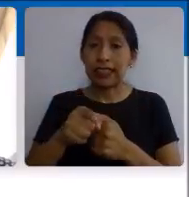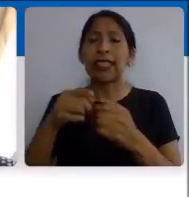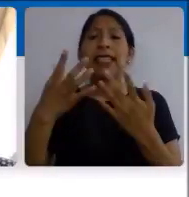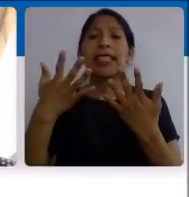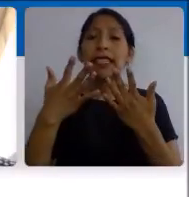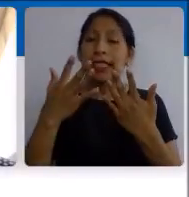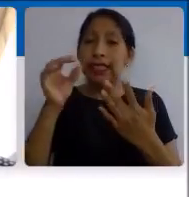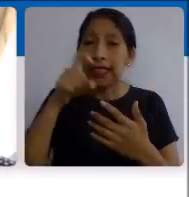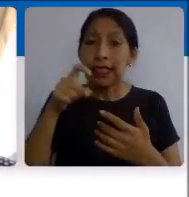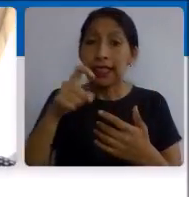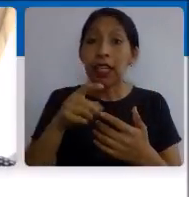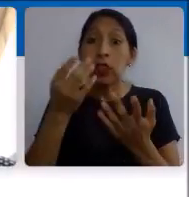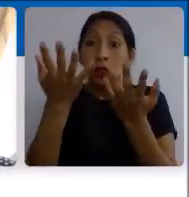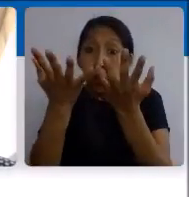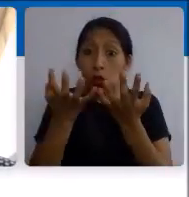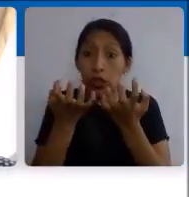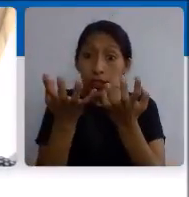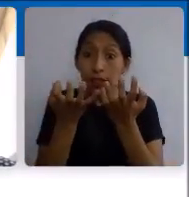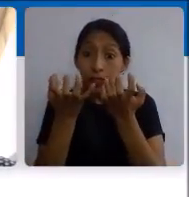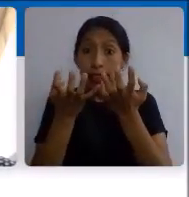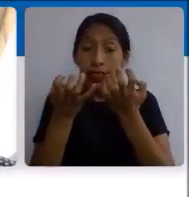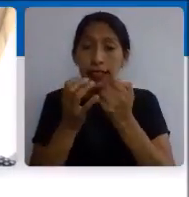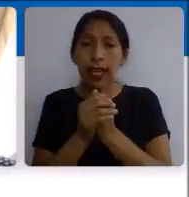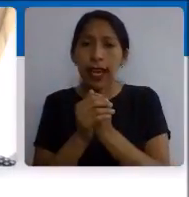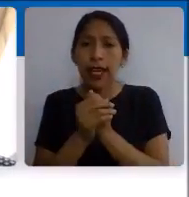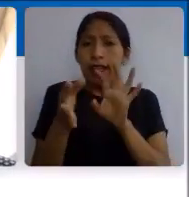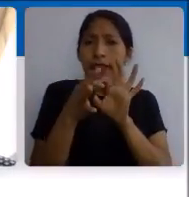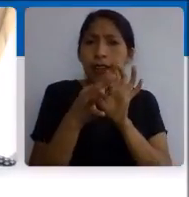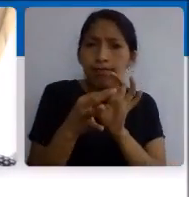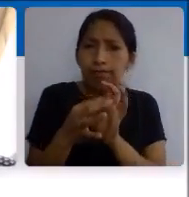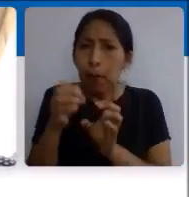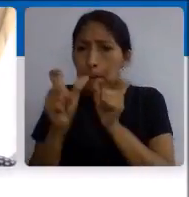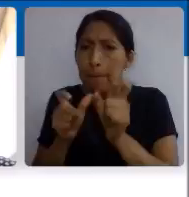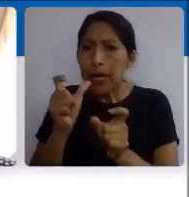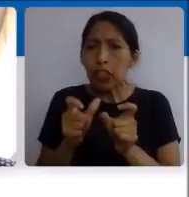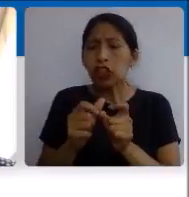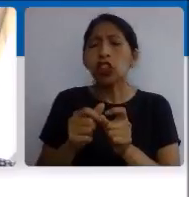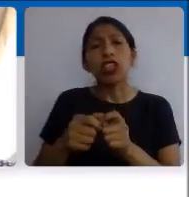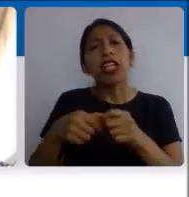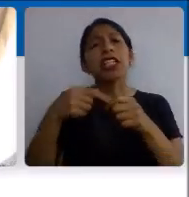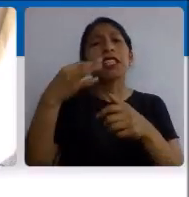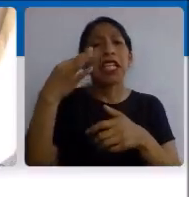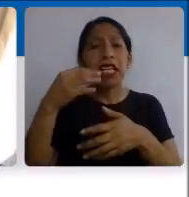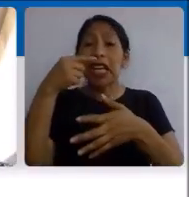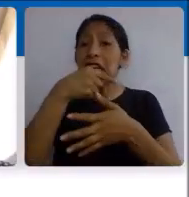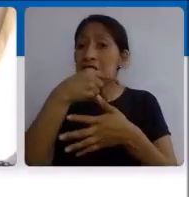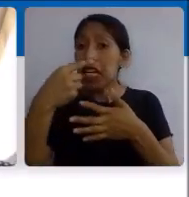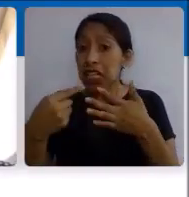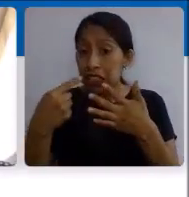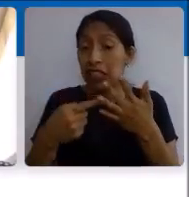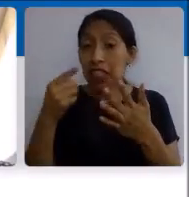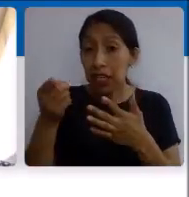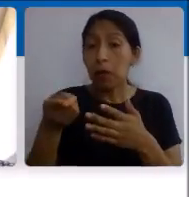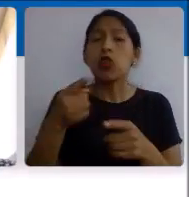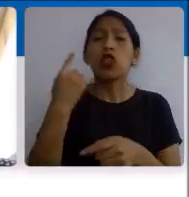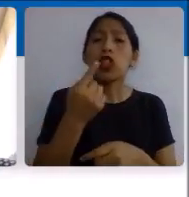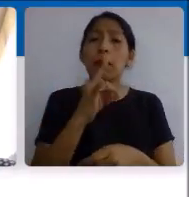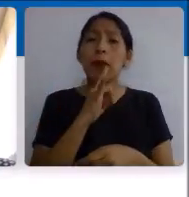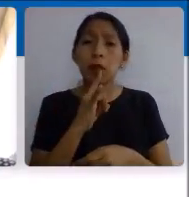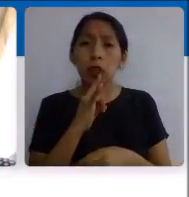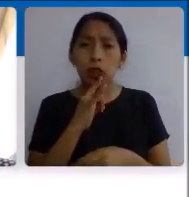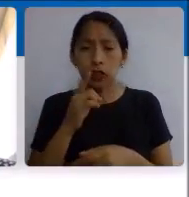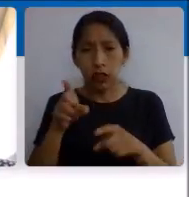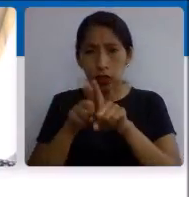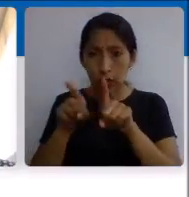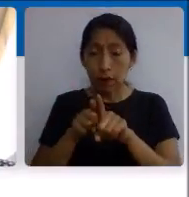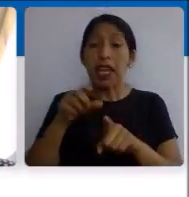¿no? Si uno quiere llegar a tener aliados o clientes a largo plazo, no solamente en Estados Unidos, sino en